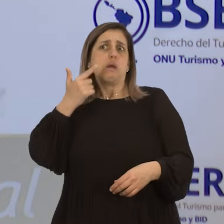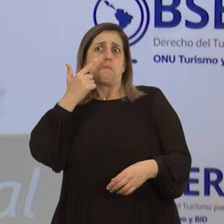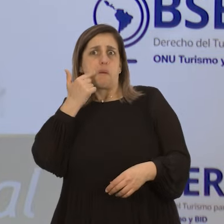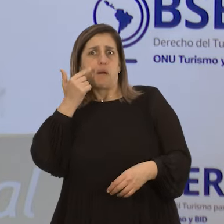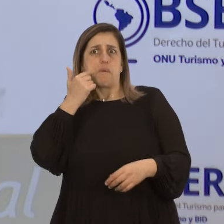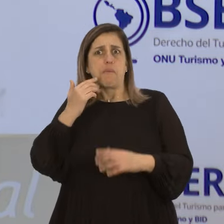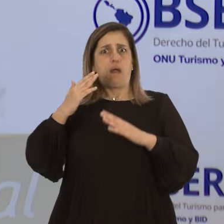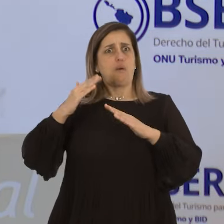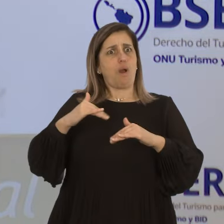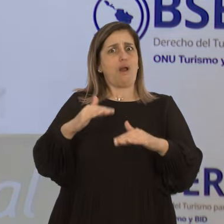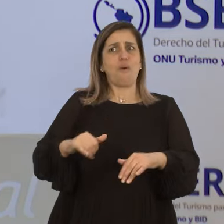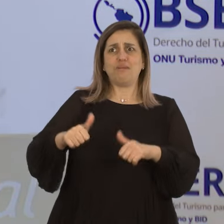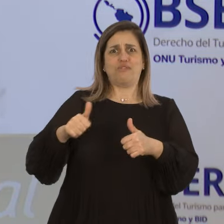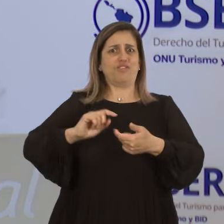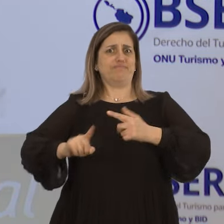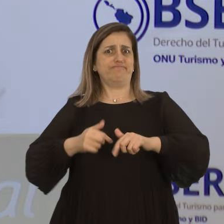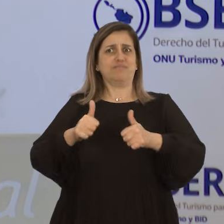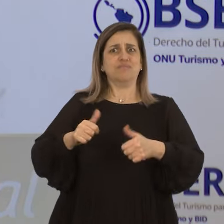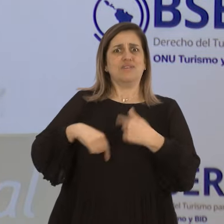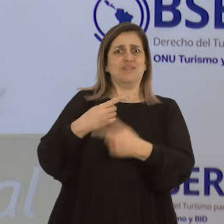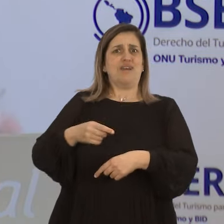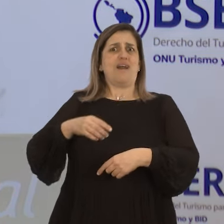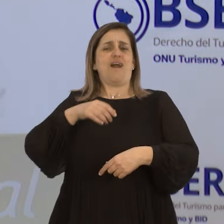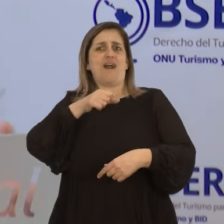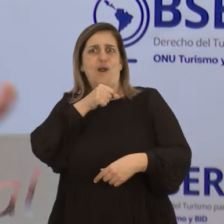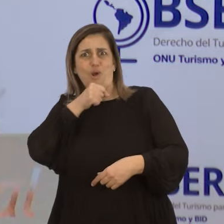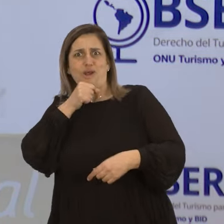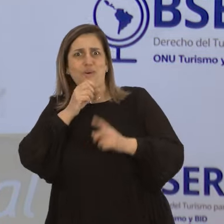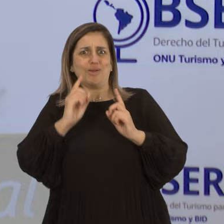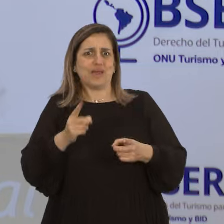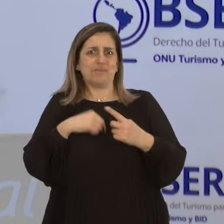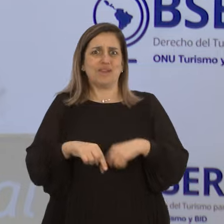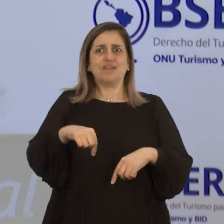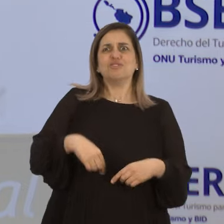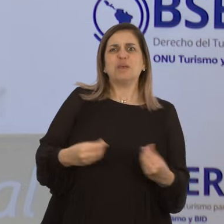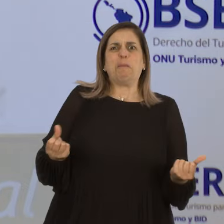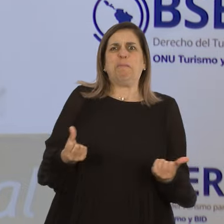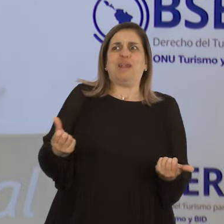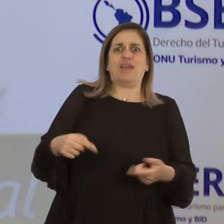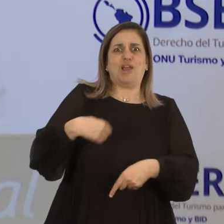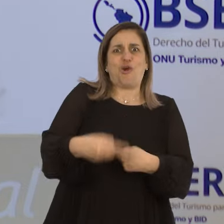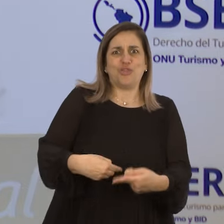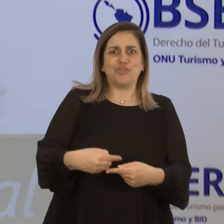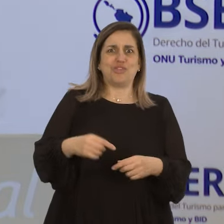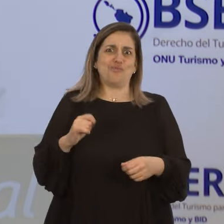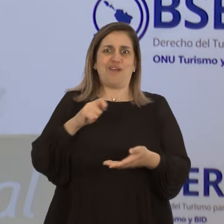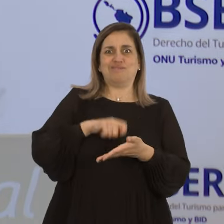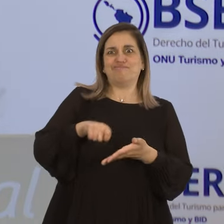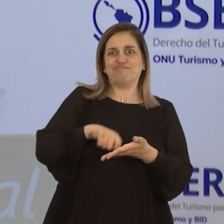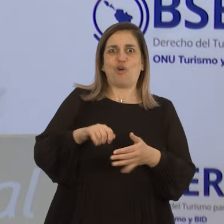con tu abuelo, mi padre con mi padre, y yo contigo, ¿para qué vamos a andar escribiendo si ya sabemos cómo hay que hacer las cosas? Al latino le gusta